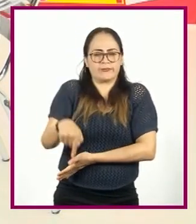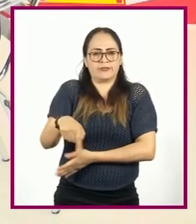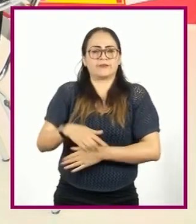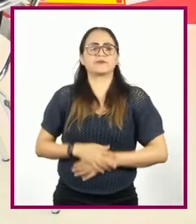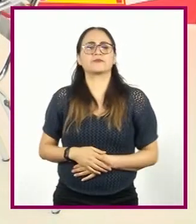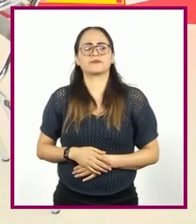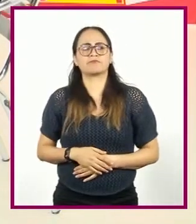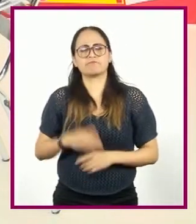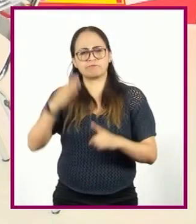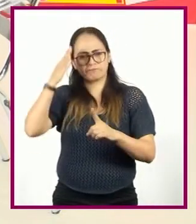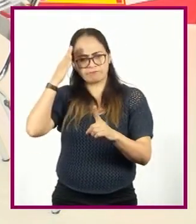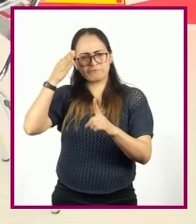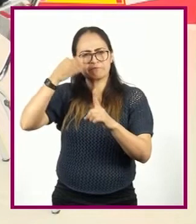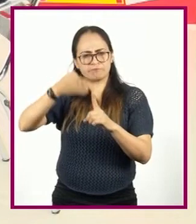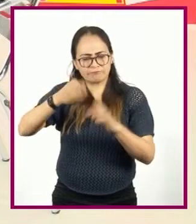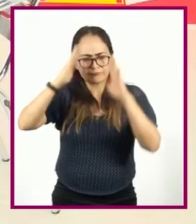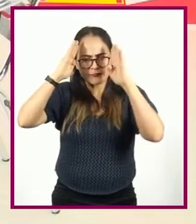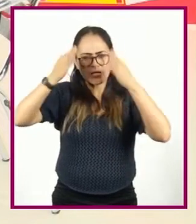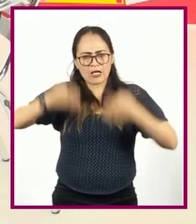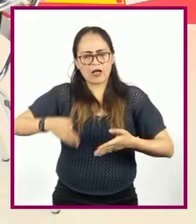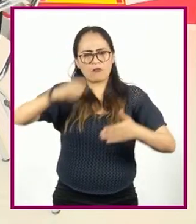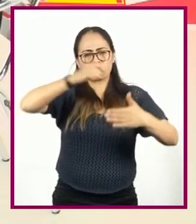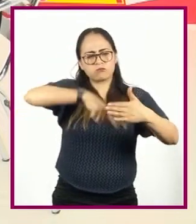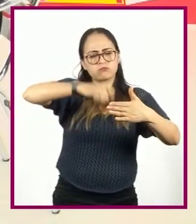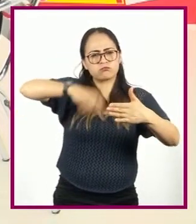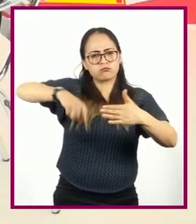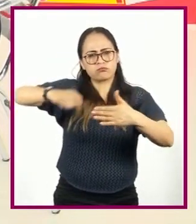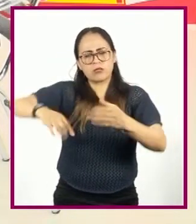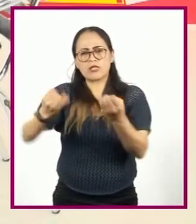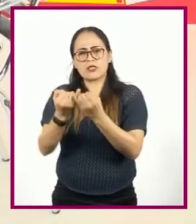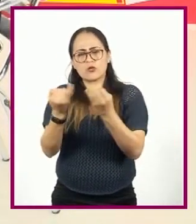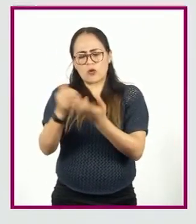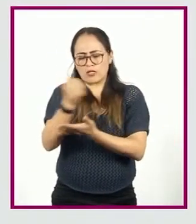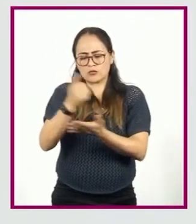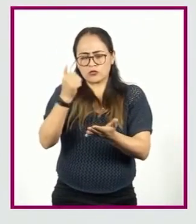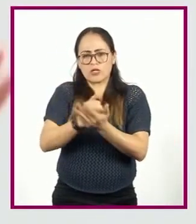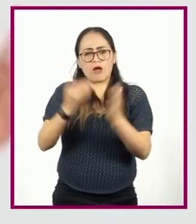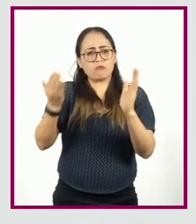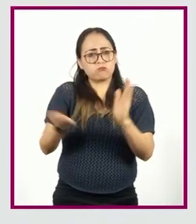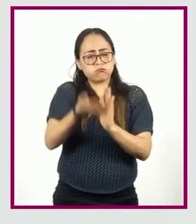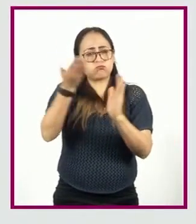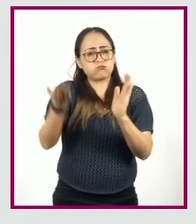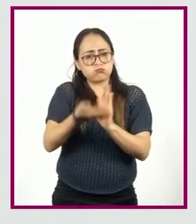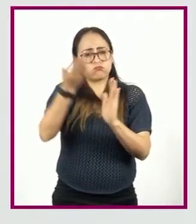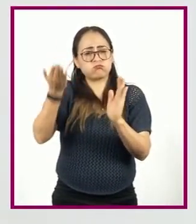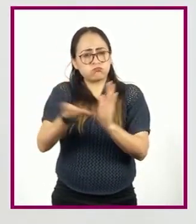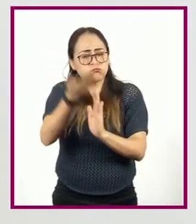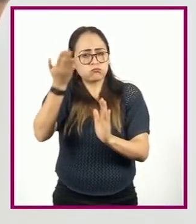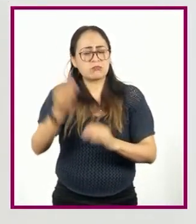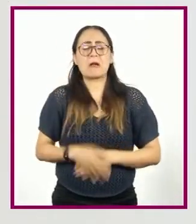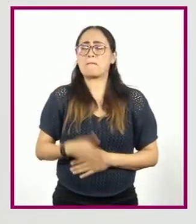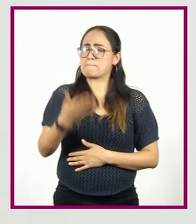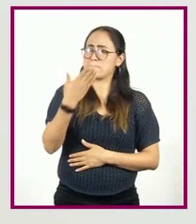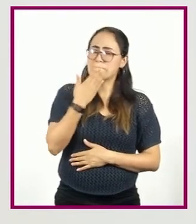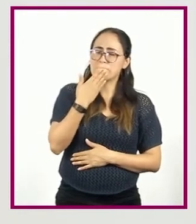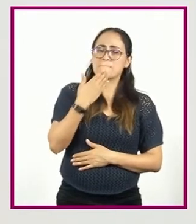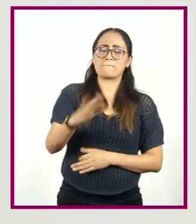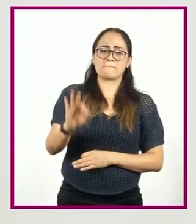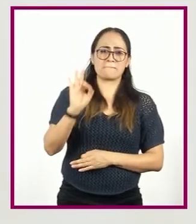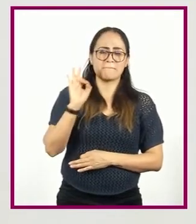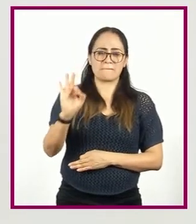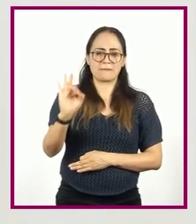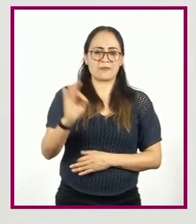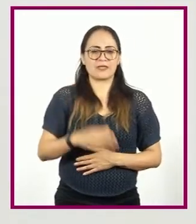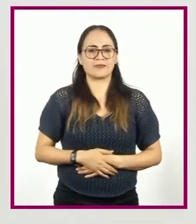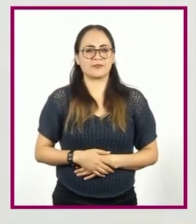dedicaban principalmente a la agricultura y construyeron ciudades. Muy bien explicado.